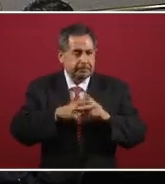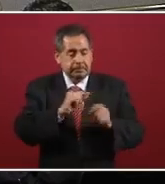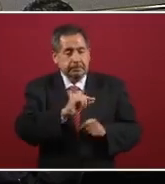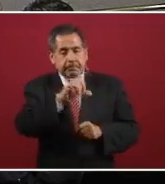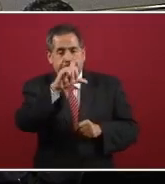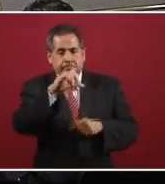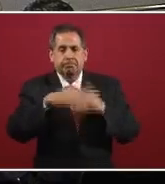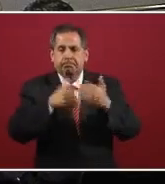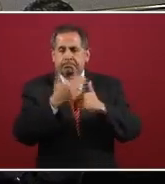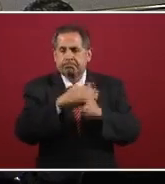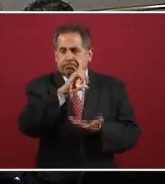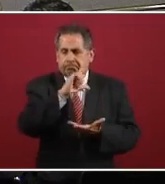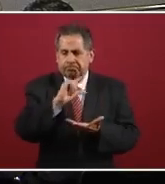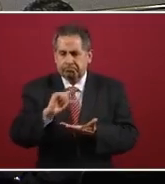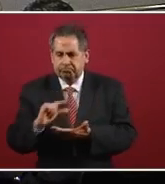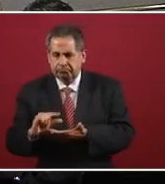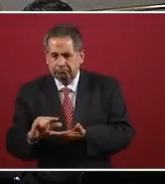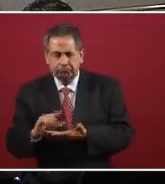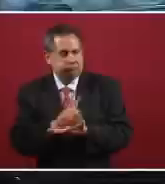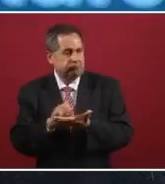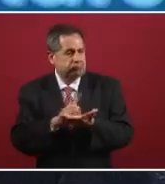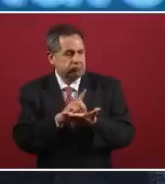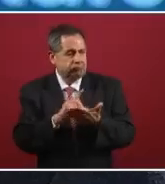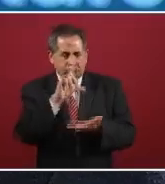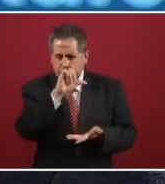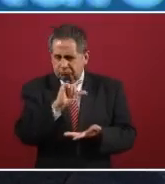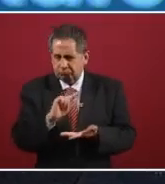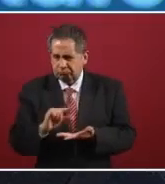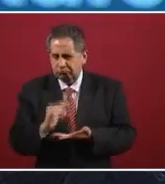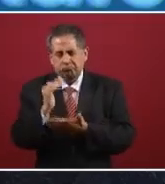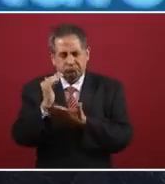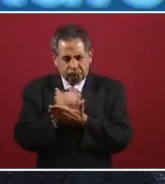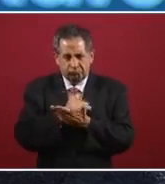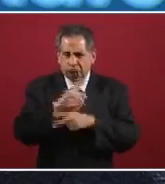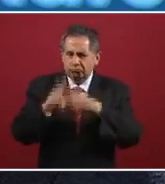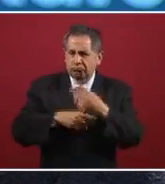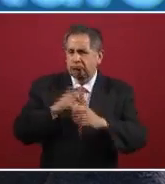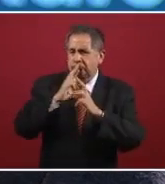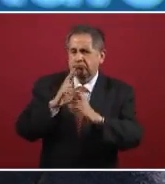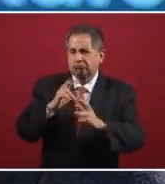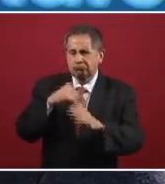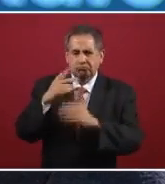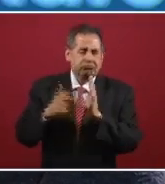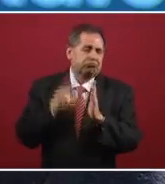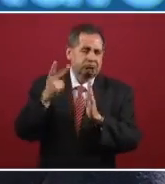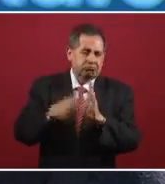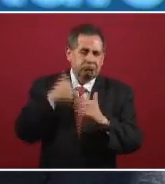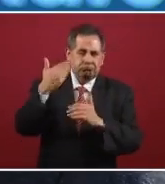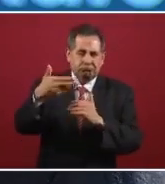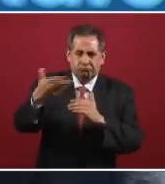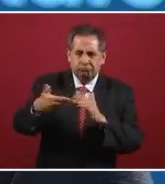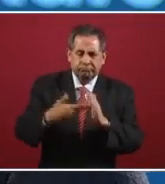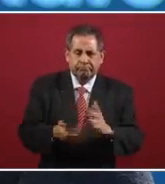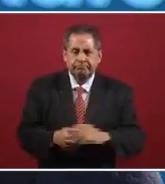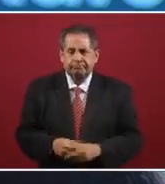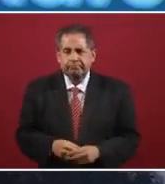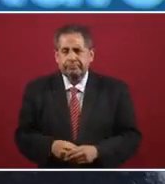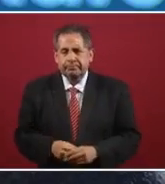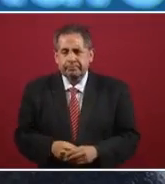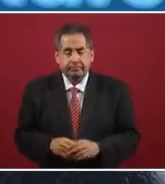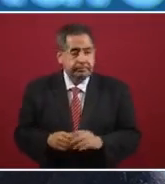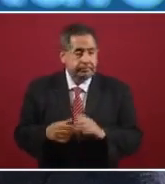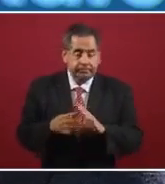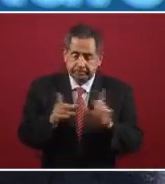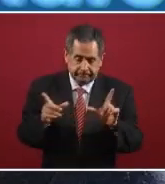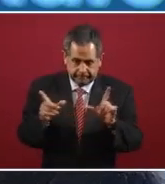crecido, esperaremos que empiecen a disminuir en breve y les iremos reportando sobre esto paso a paso. Sin más,